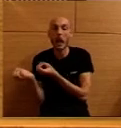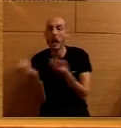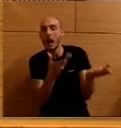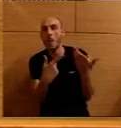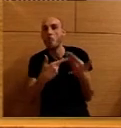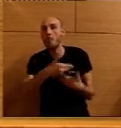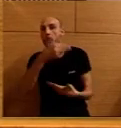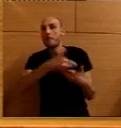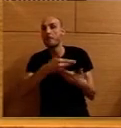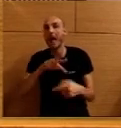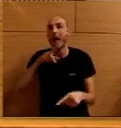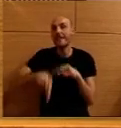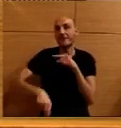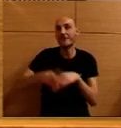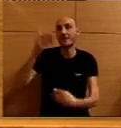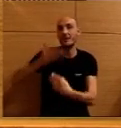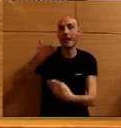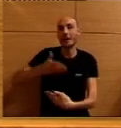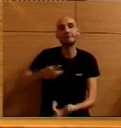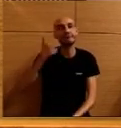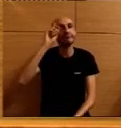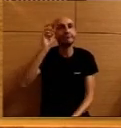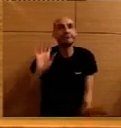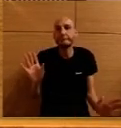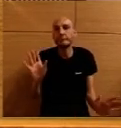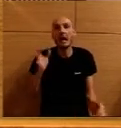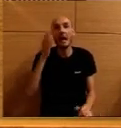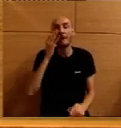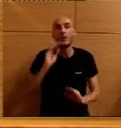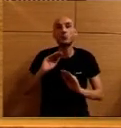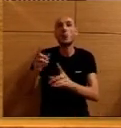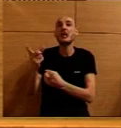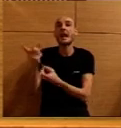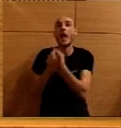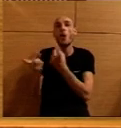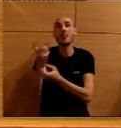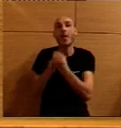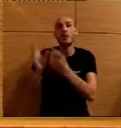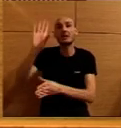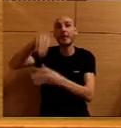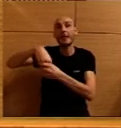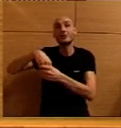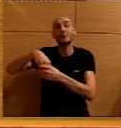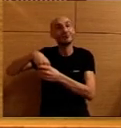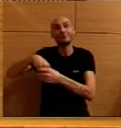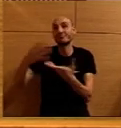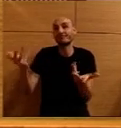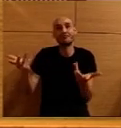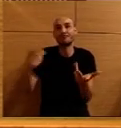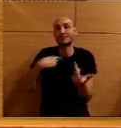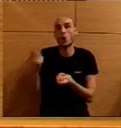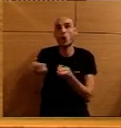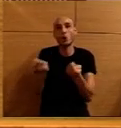Nosotros tendremos debido conocimiento cuando todo eso sea definitivo, pero de las negociaciones, como comprenderá, qué es lo que se filtra a la prensa,